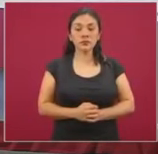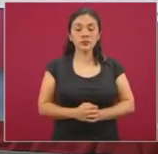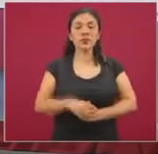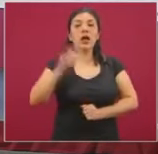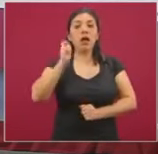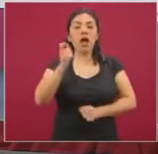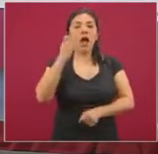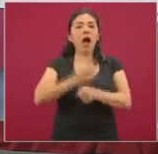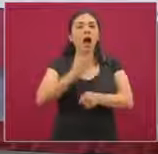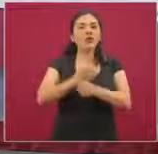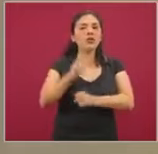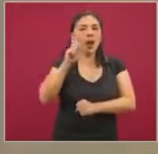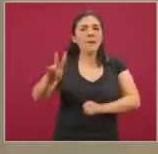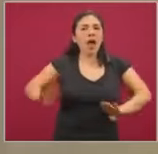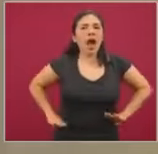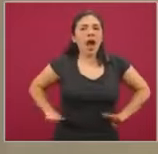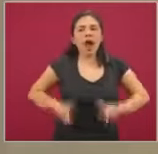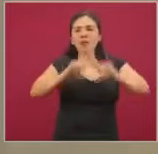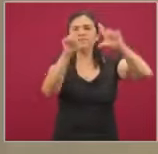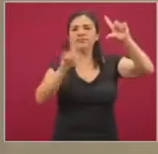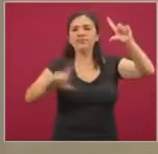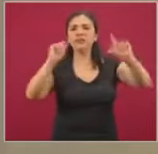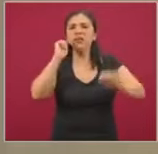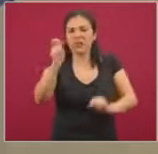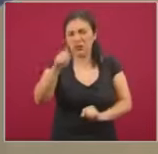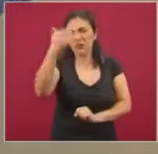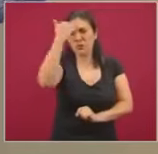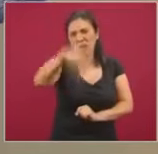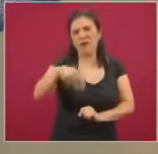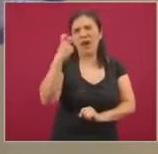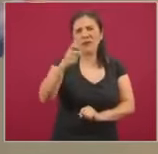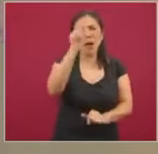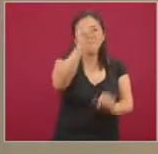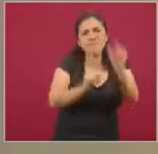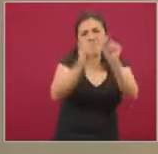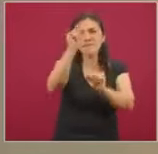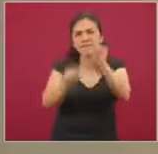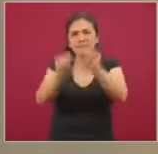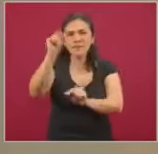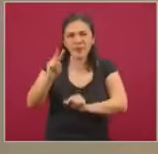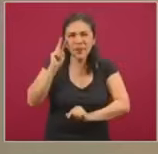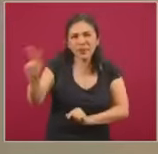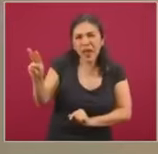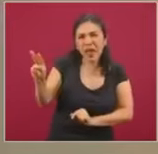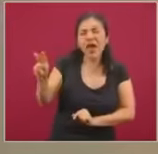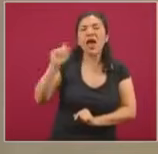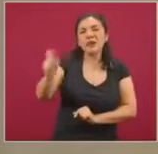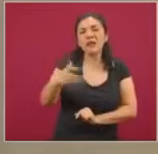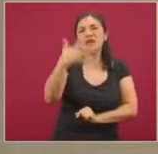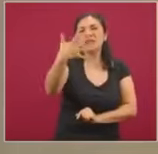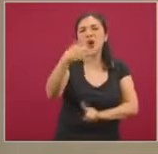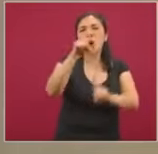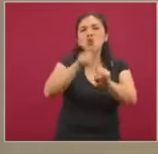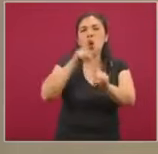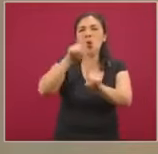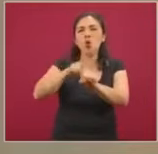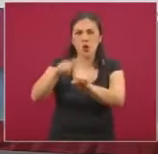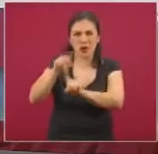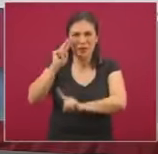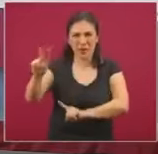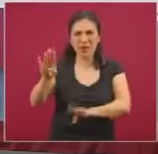escenario nacional. Como ustedes ya saben, en estas barras de al menos 5 colores, en el caso de